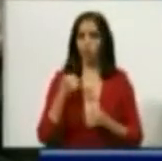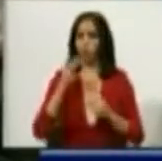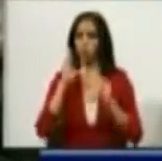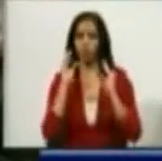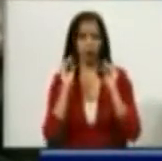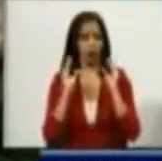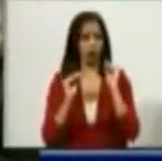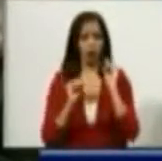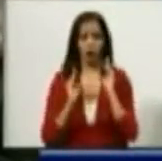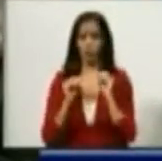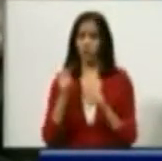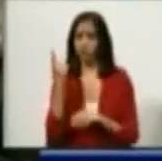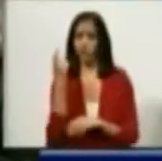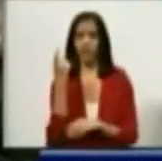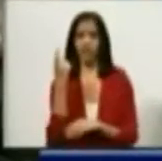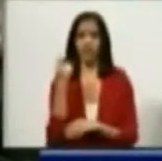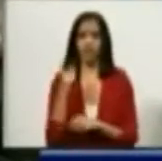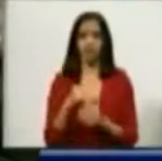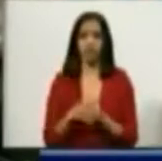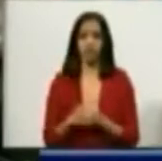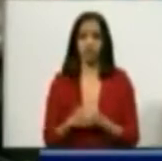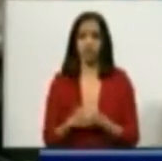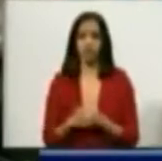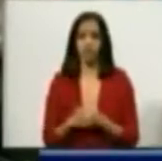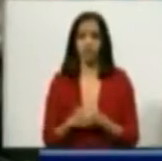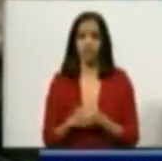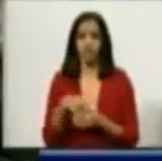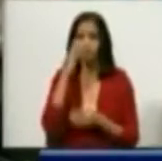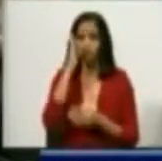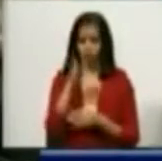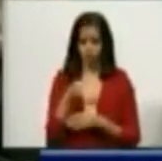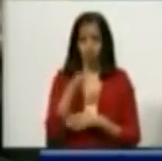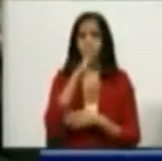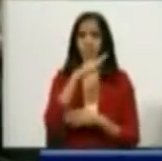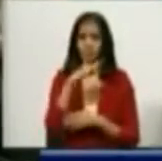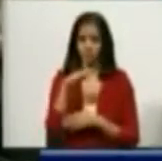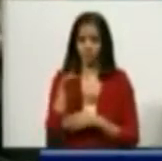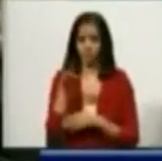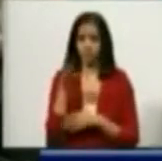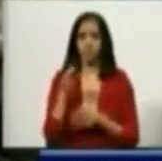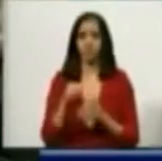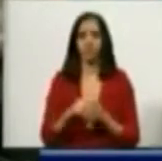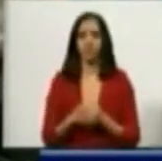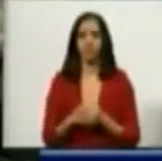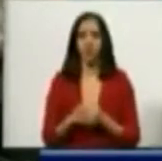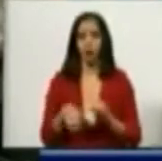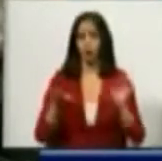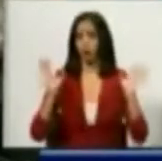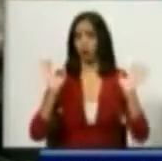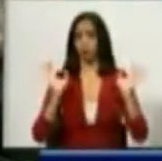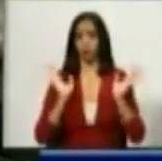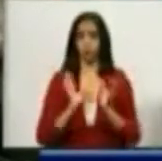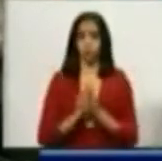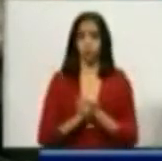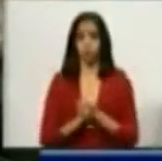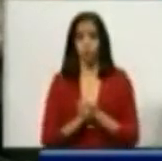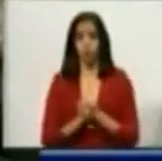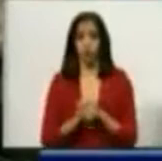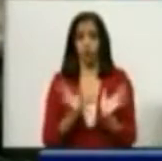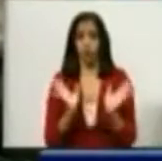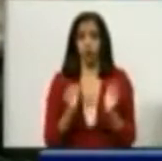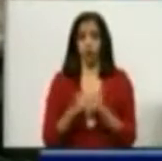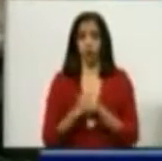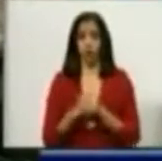lo único que le falta es echar la bendición Ah no Además tipo un tipo de abejas